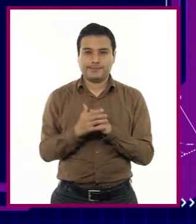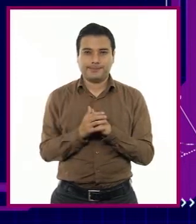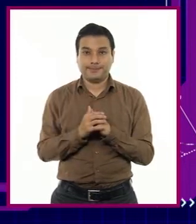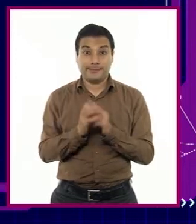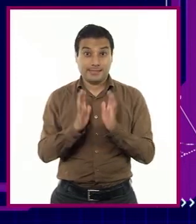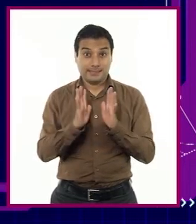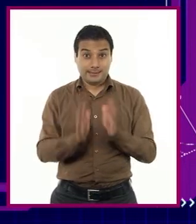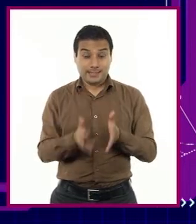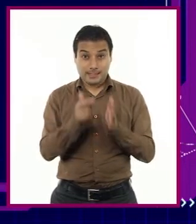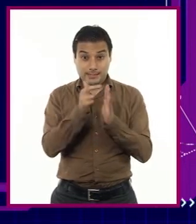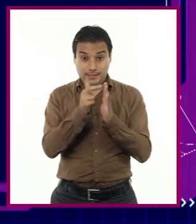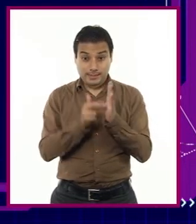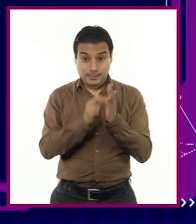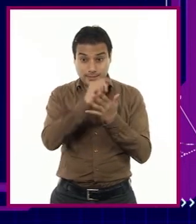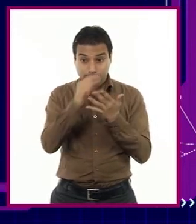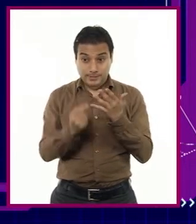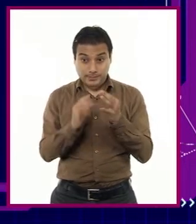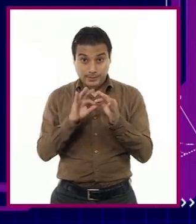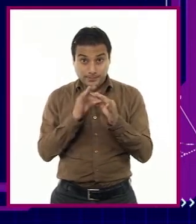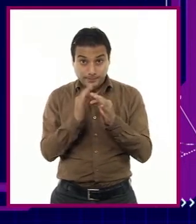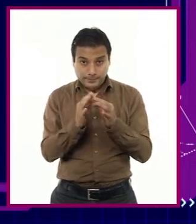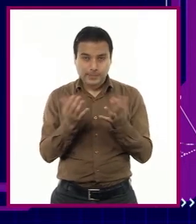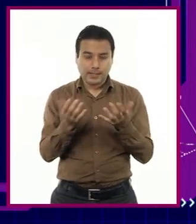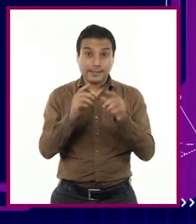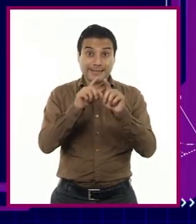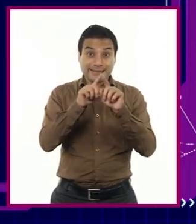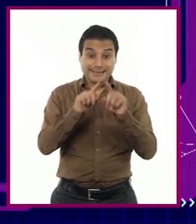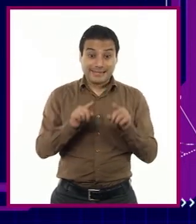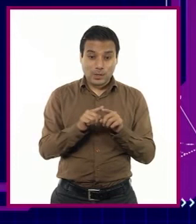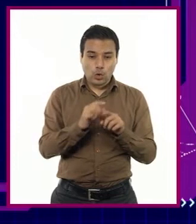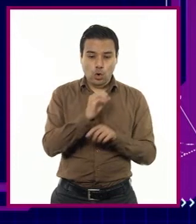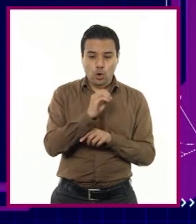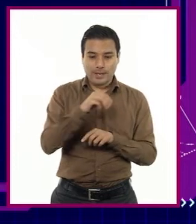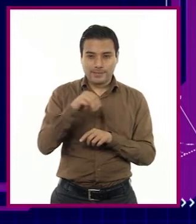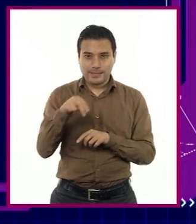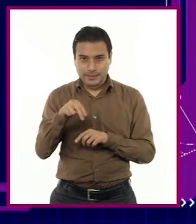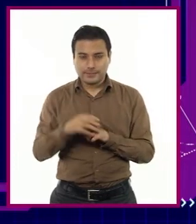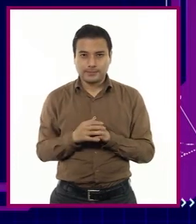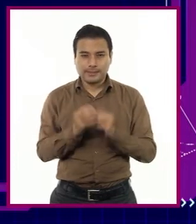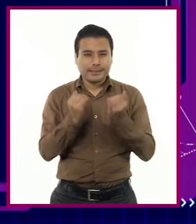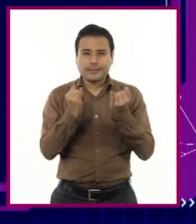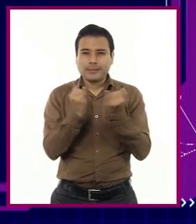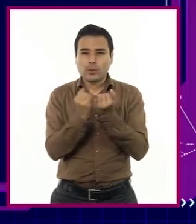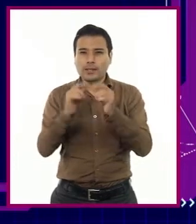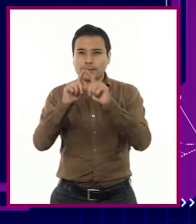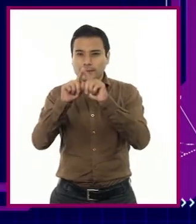estos criterios, podemos concluir que el triángulo OMN